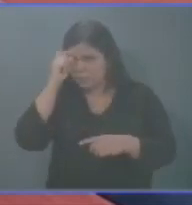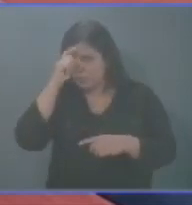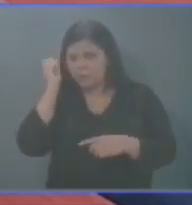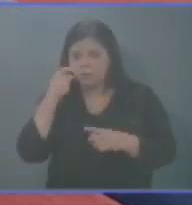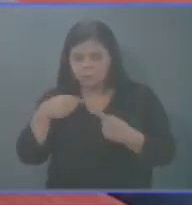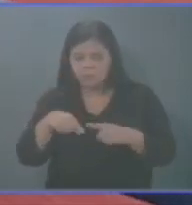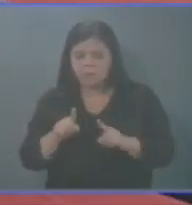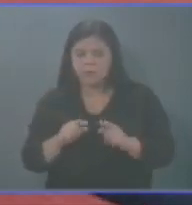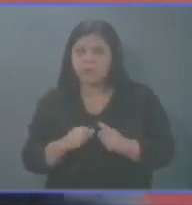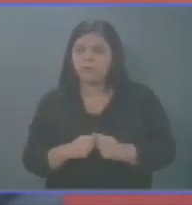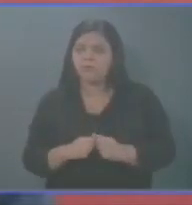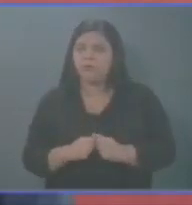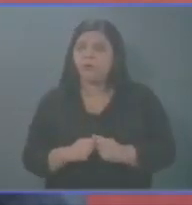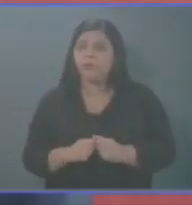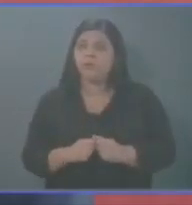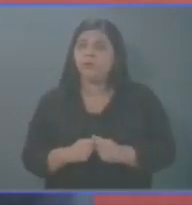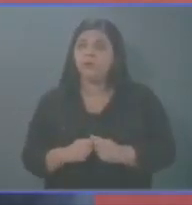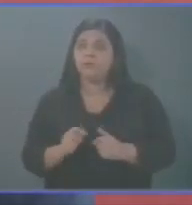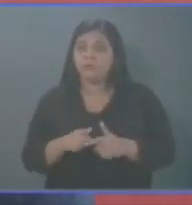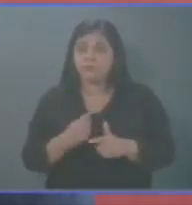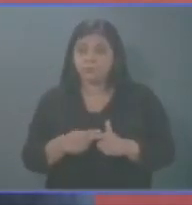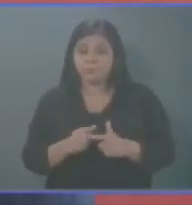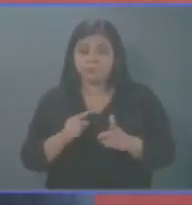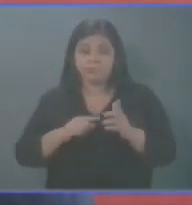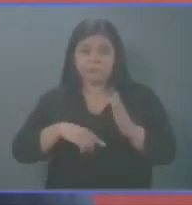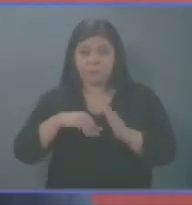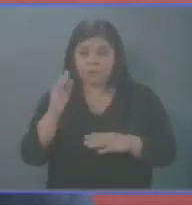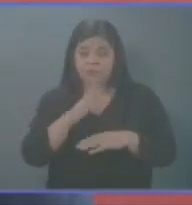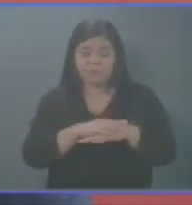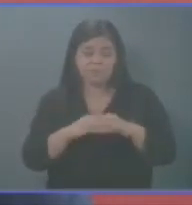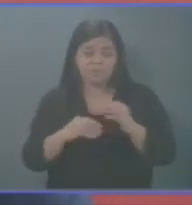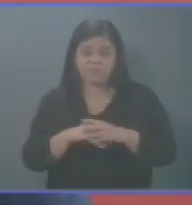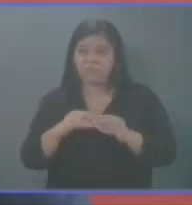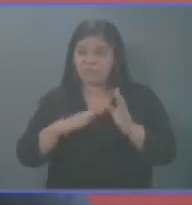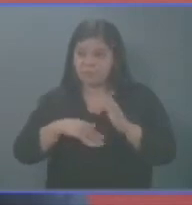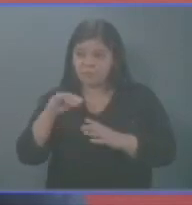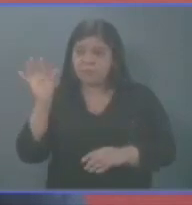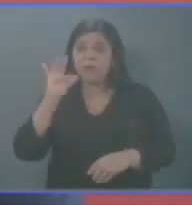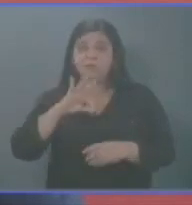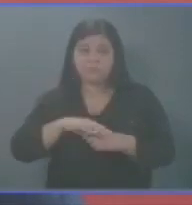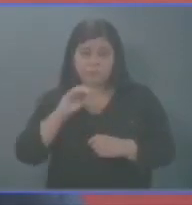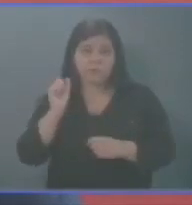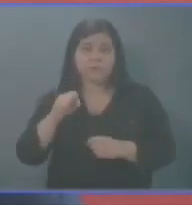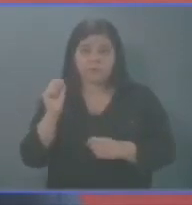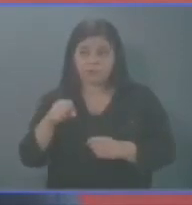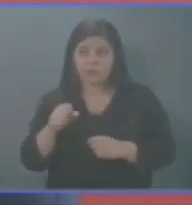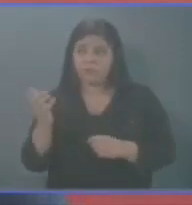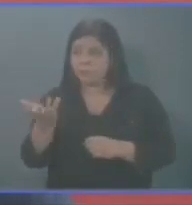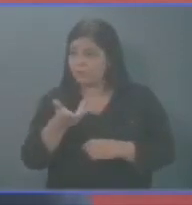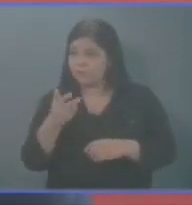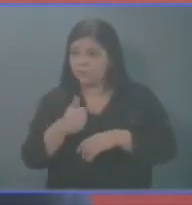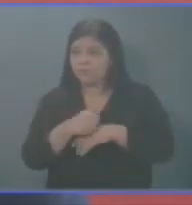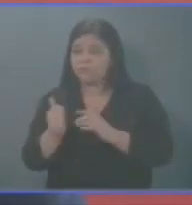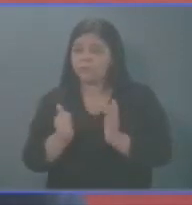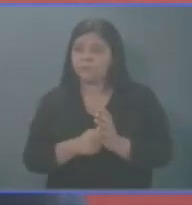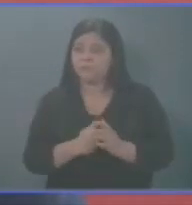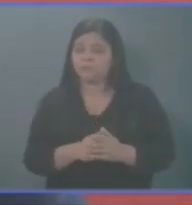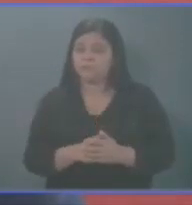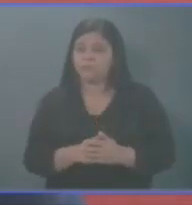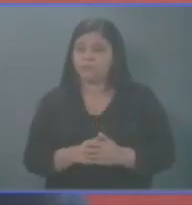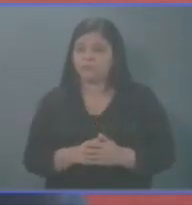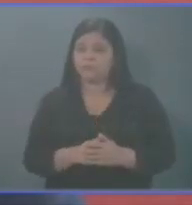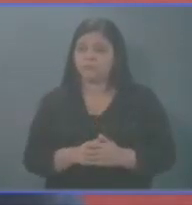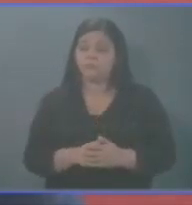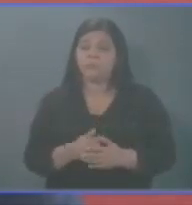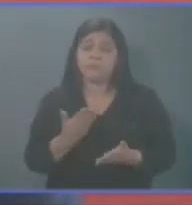posición, ciertamente ha sido de los más incómodos, el más votado, por cierto, de toda la Asamblea Legislativa.